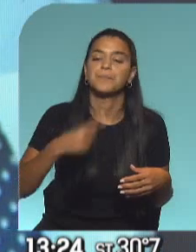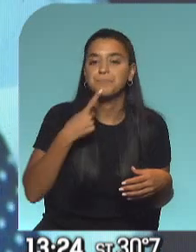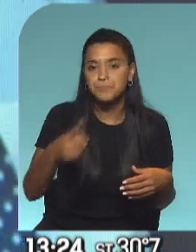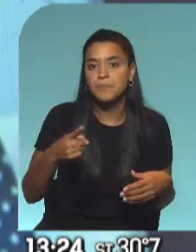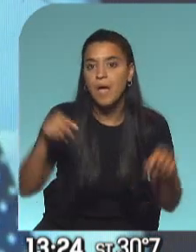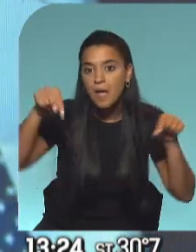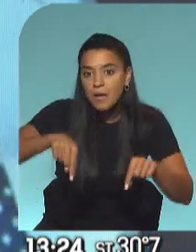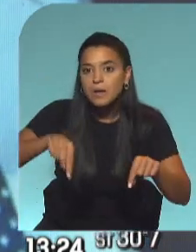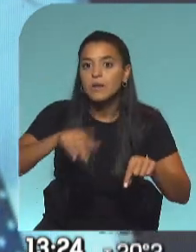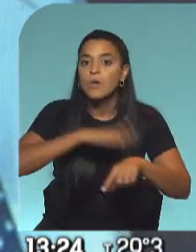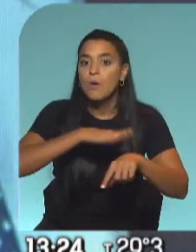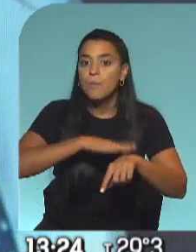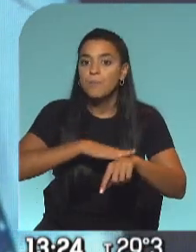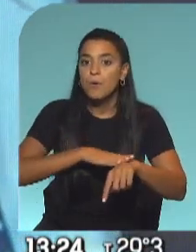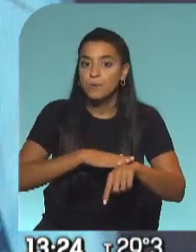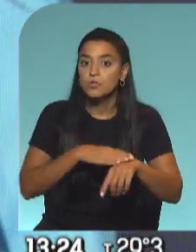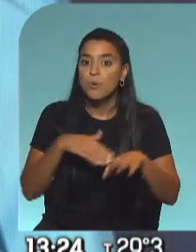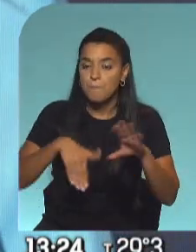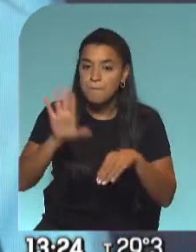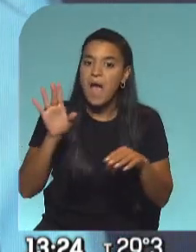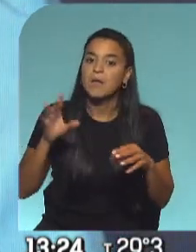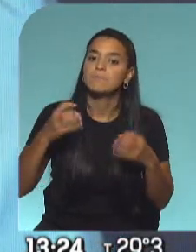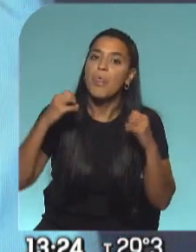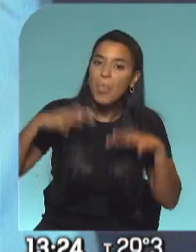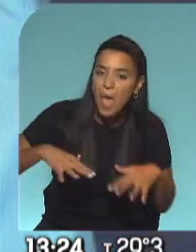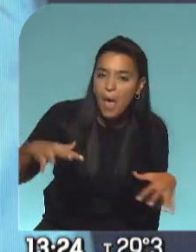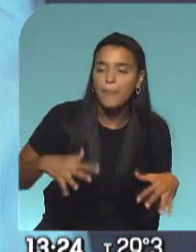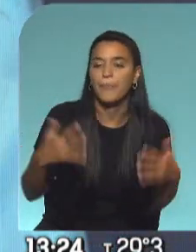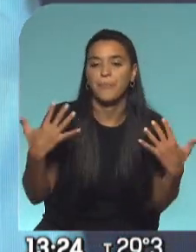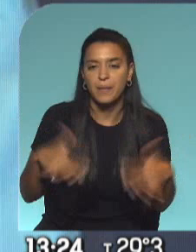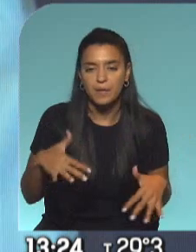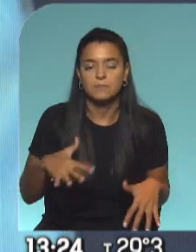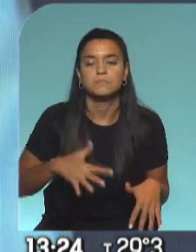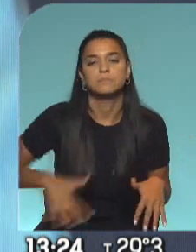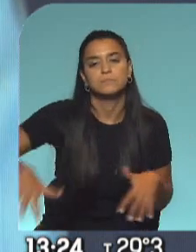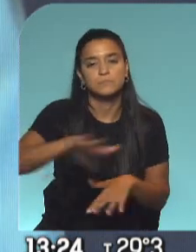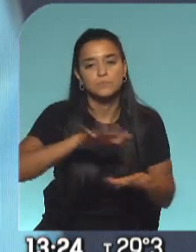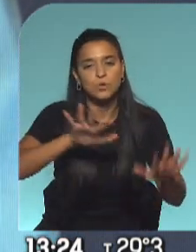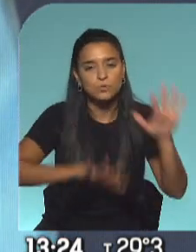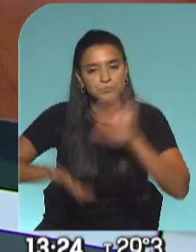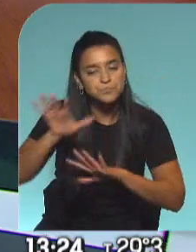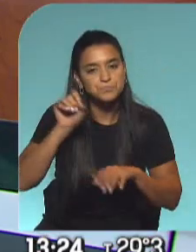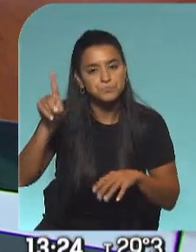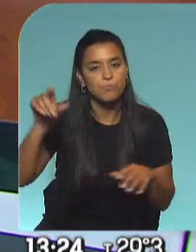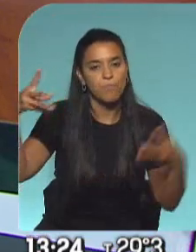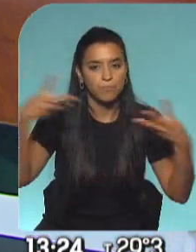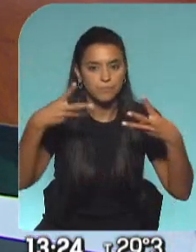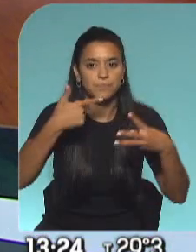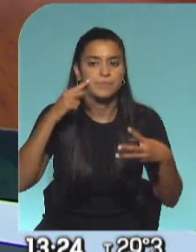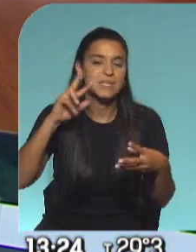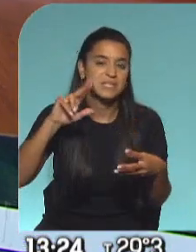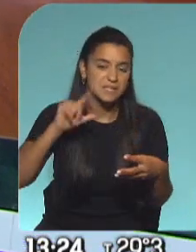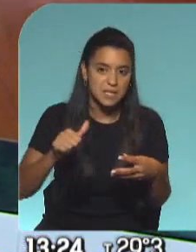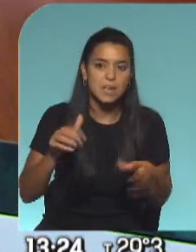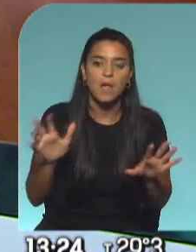momento en el que se encontraba más debilitado dentro del campo del teatro de operaciones de la guerra en Siria, sostenerse en el poder en